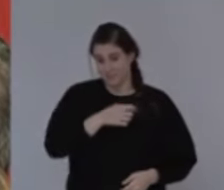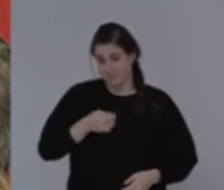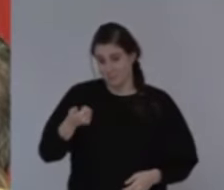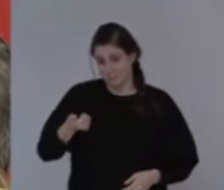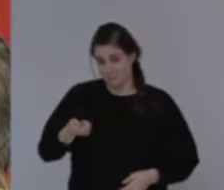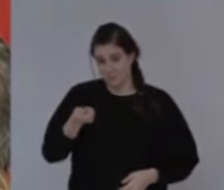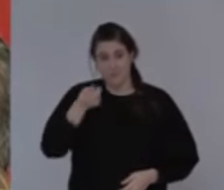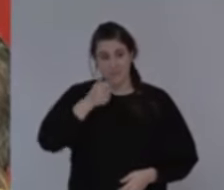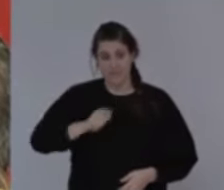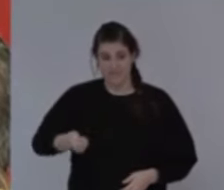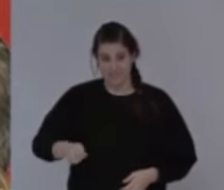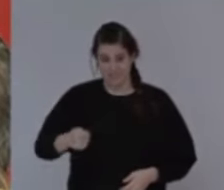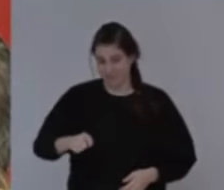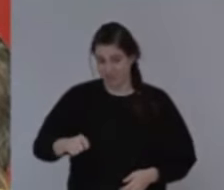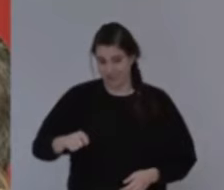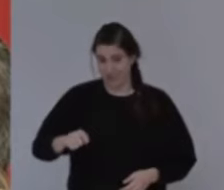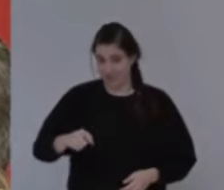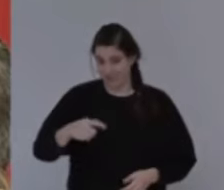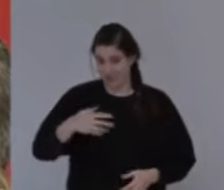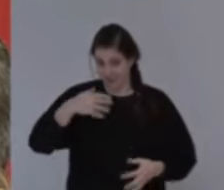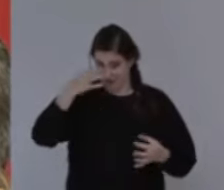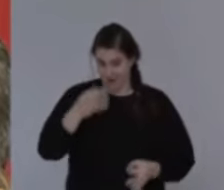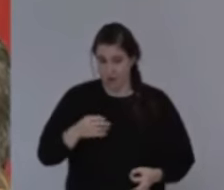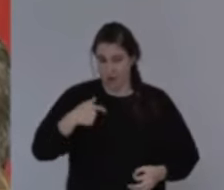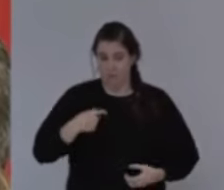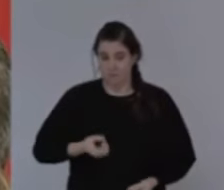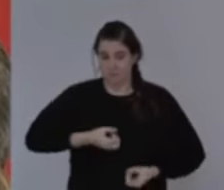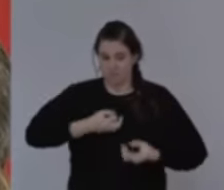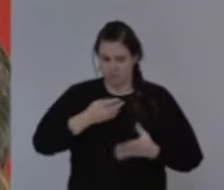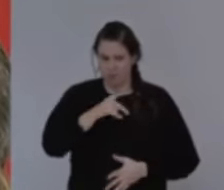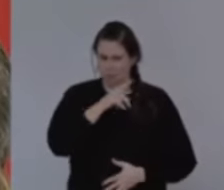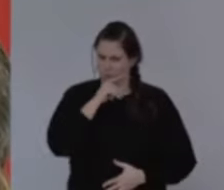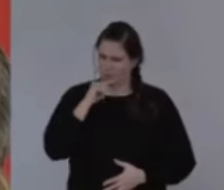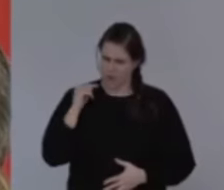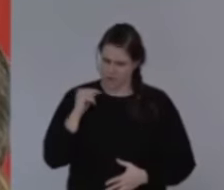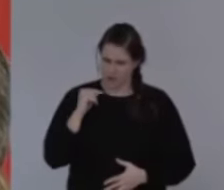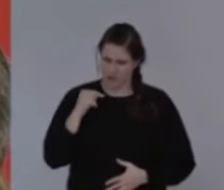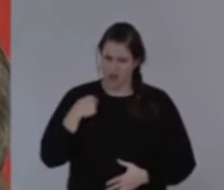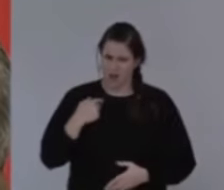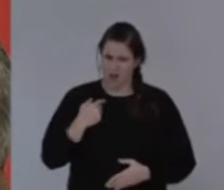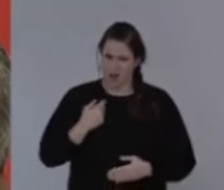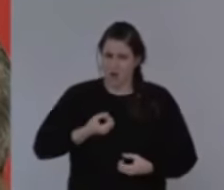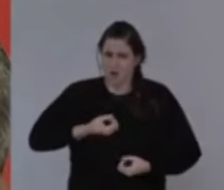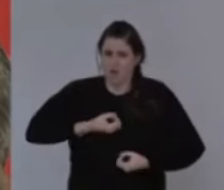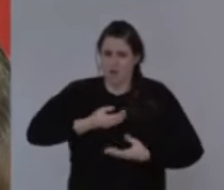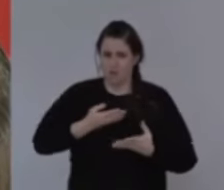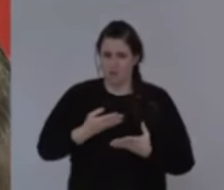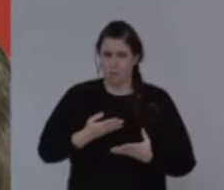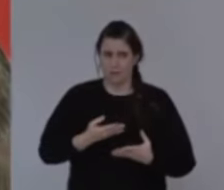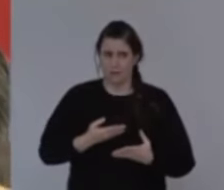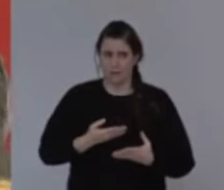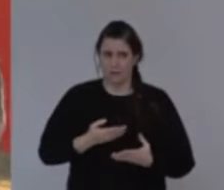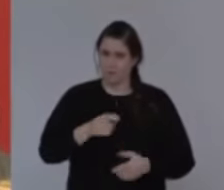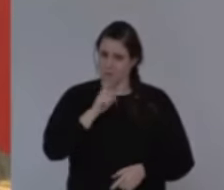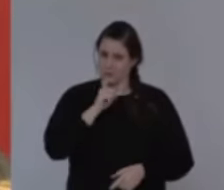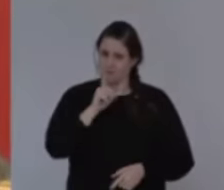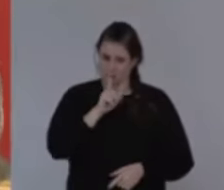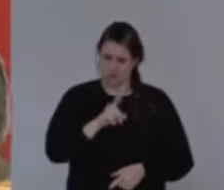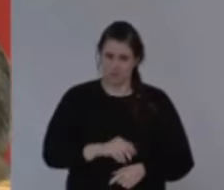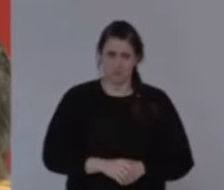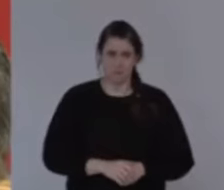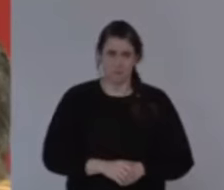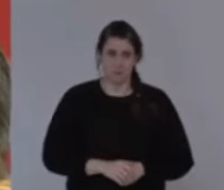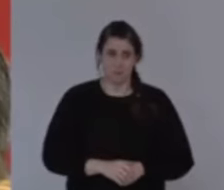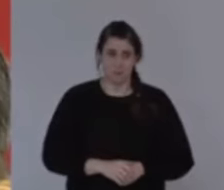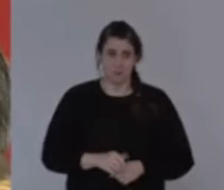que ha hecho una manifestación de dolor, la ha compartido siendo como es muy difícil y